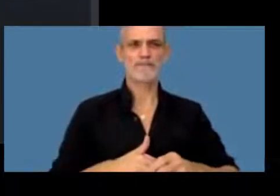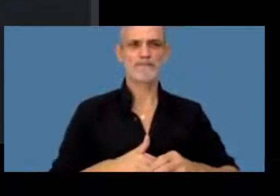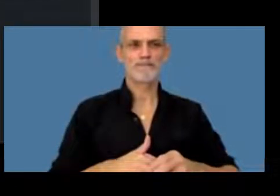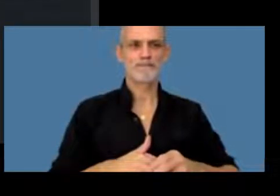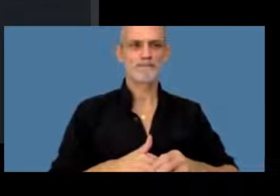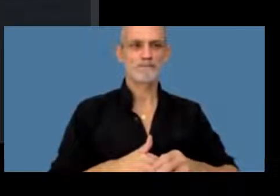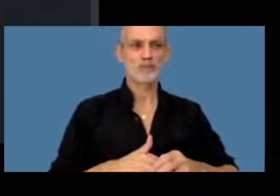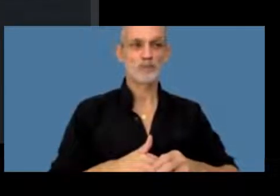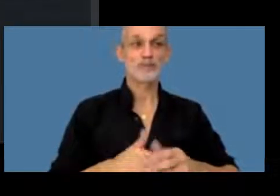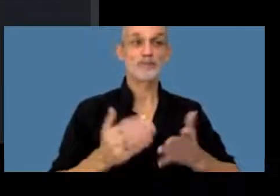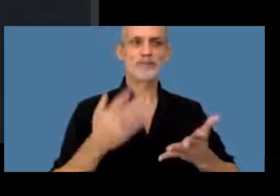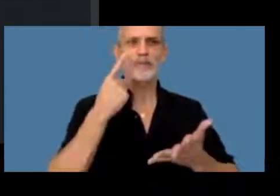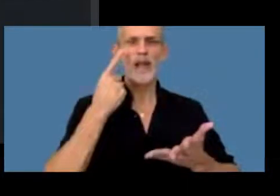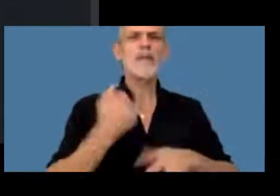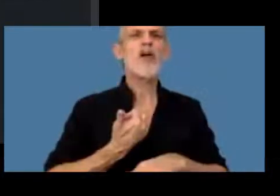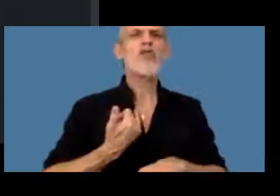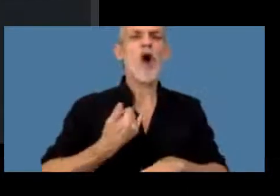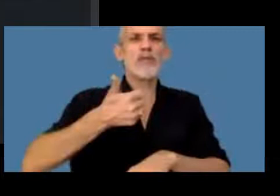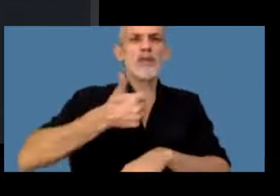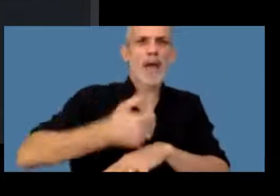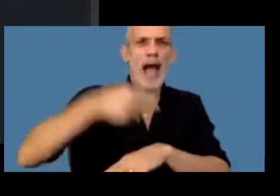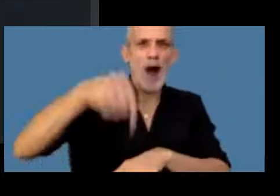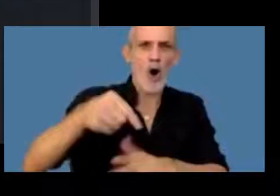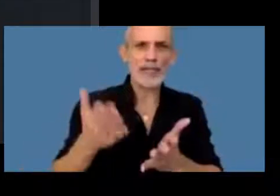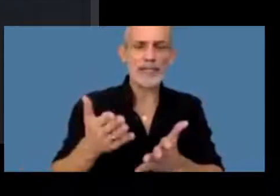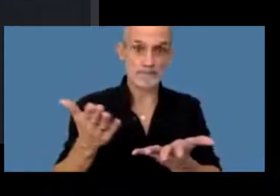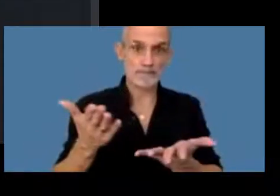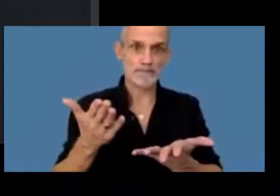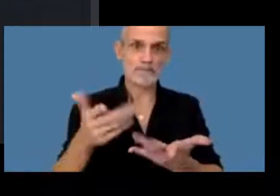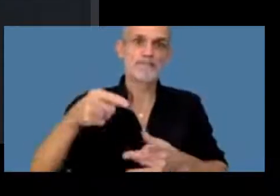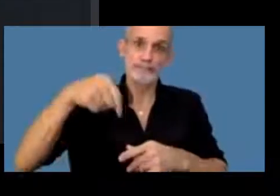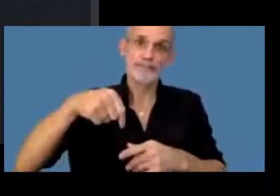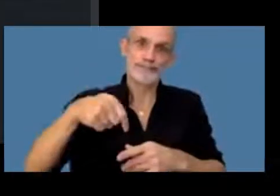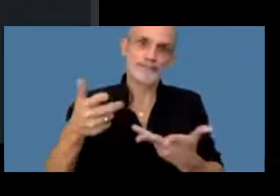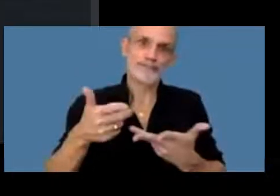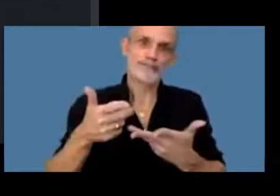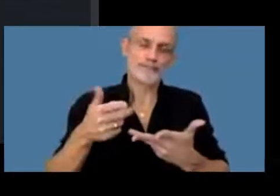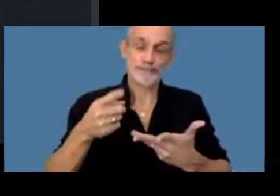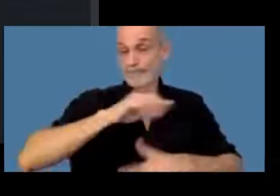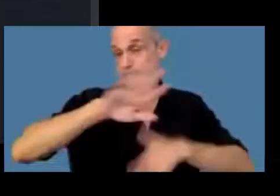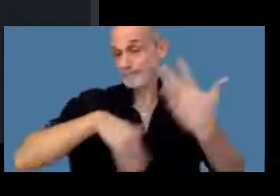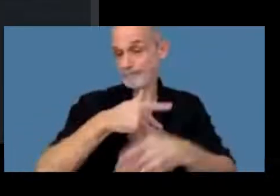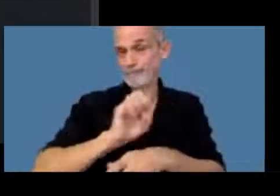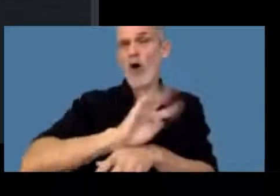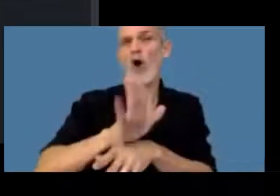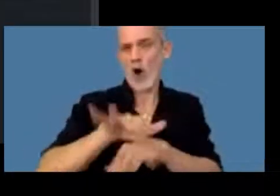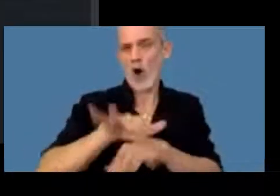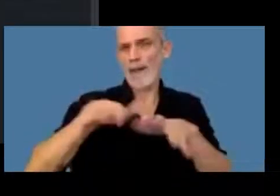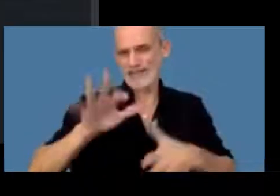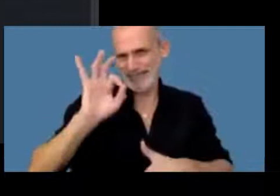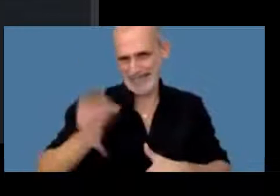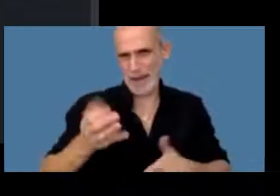Vamos a ver dónde estamos parados, ¿no? Hoy, además de estar en esta pesadilla de la pandemia, digamos, pero